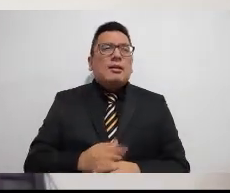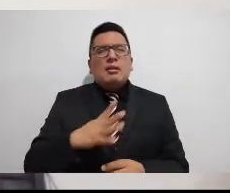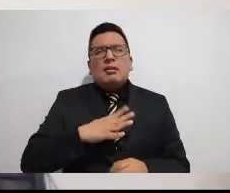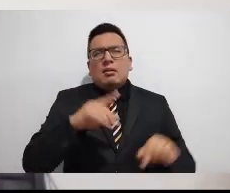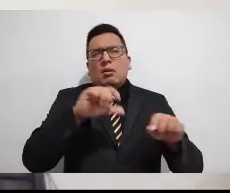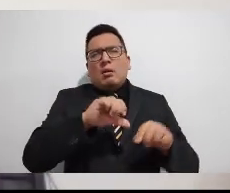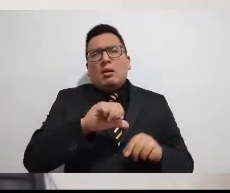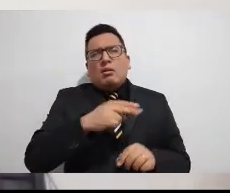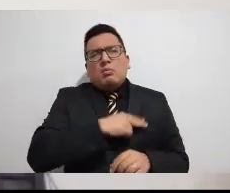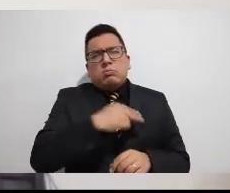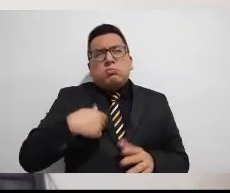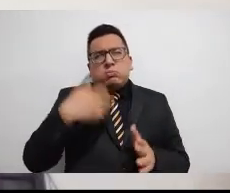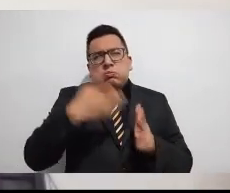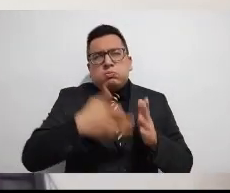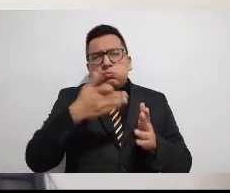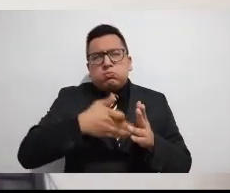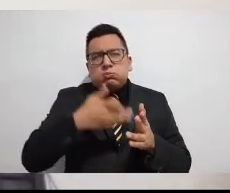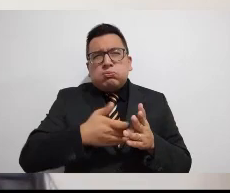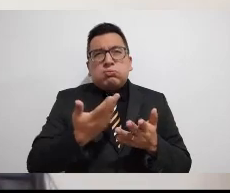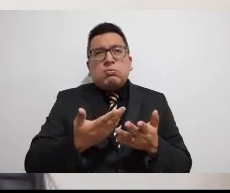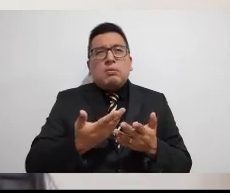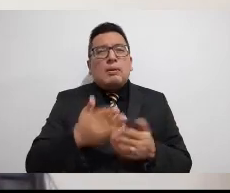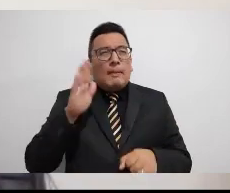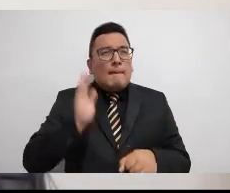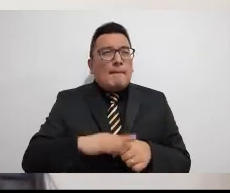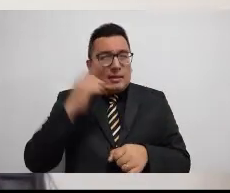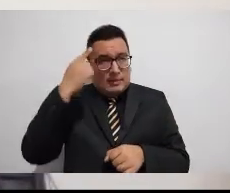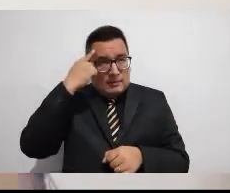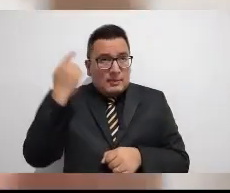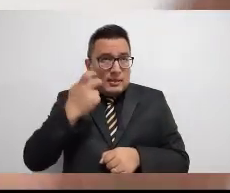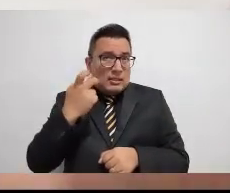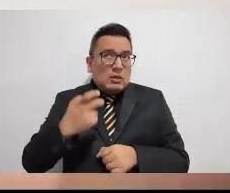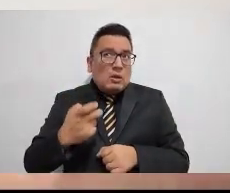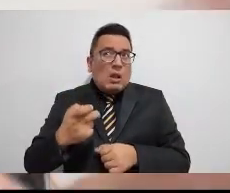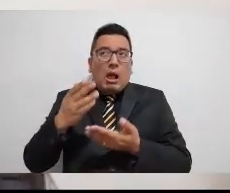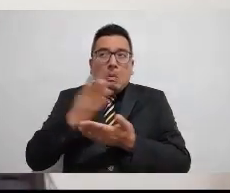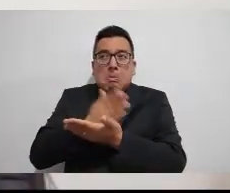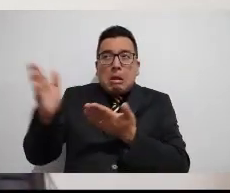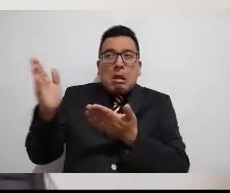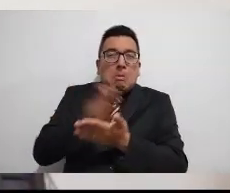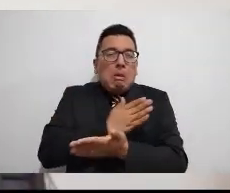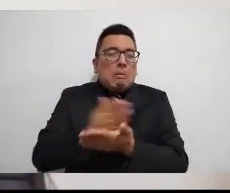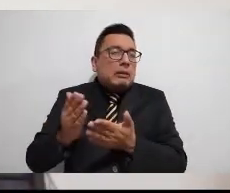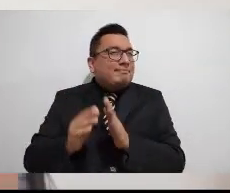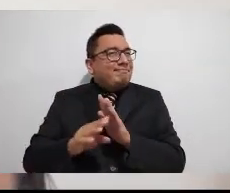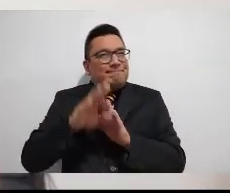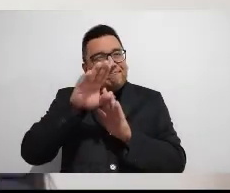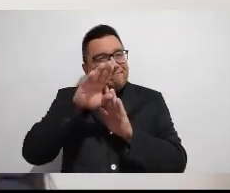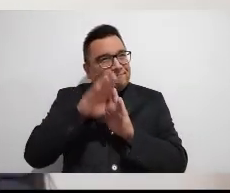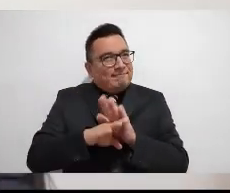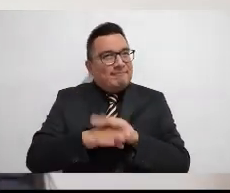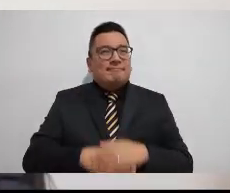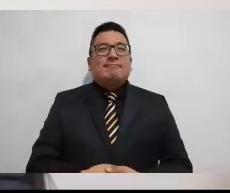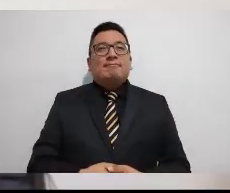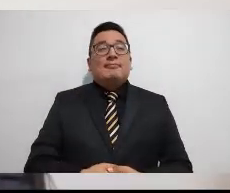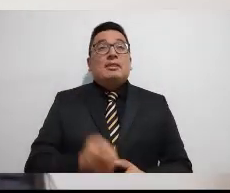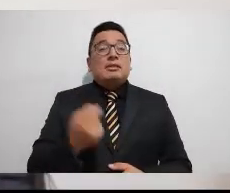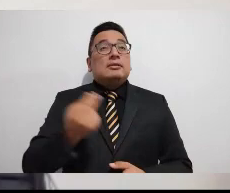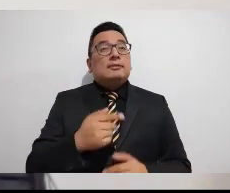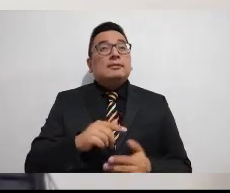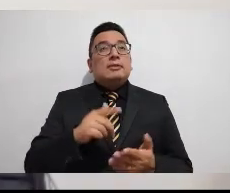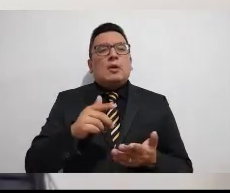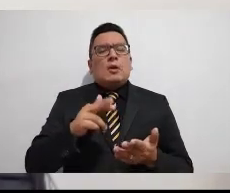importante sentar las bases para estos procesos, ¿no? Y así ir avanzando más bien en implementar la norma,